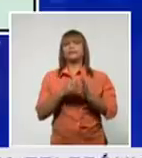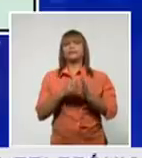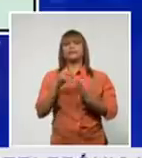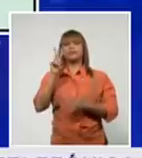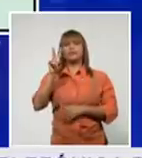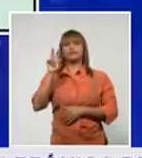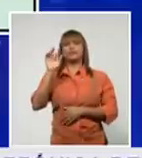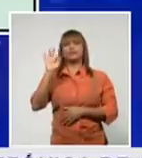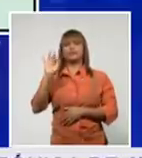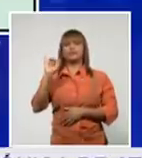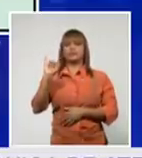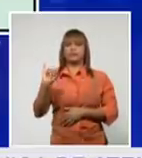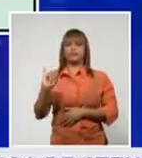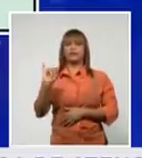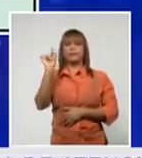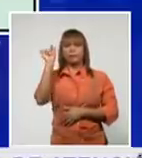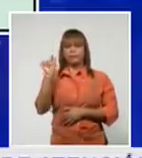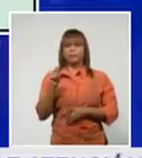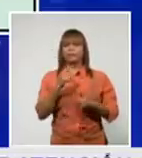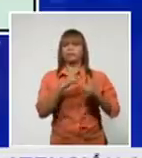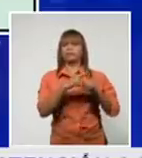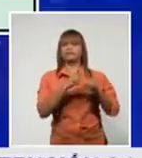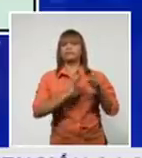1.176.286 casos confirmados.